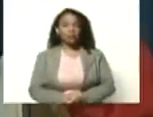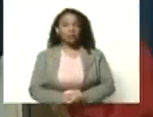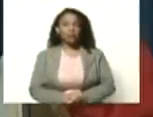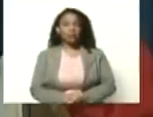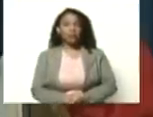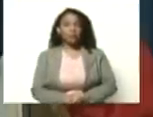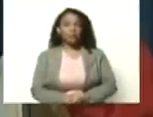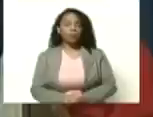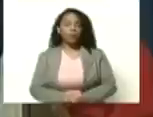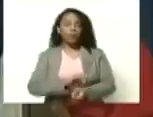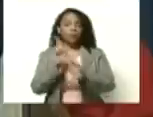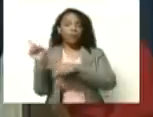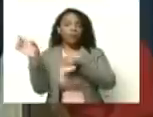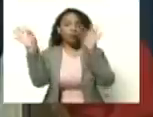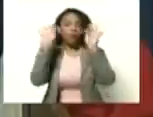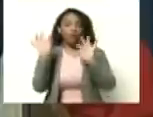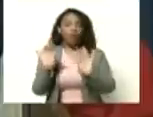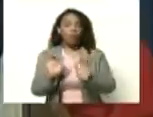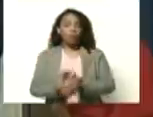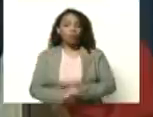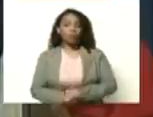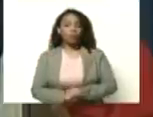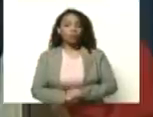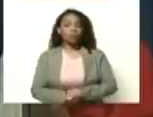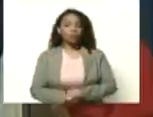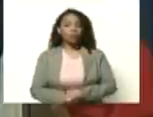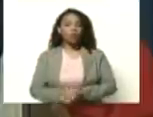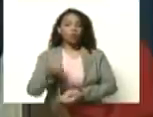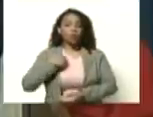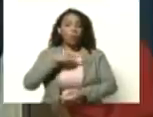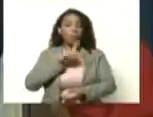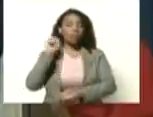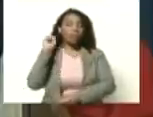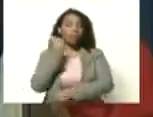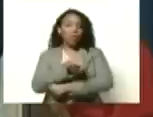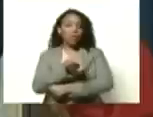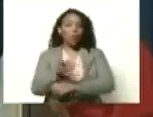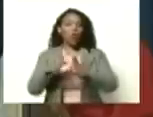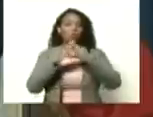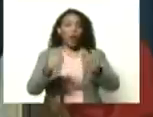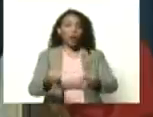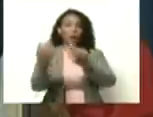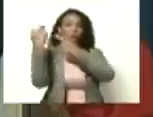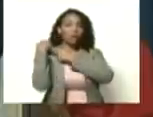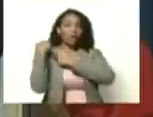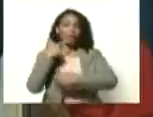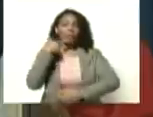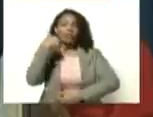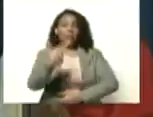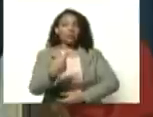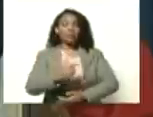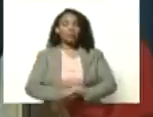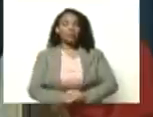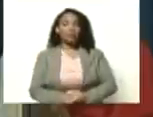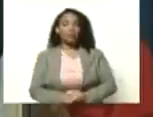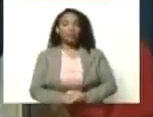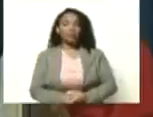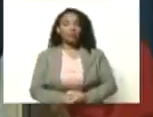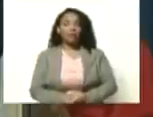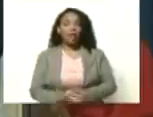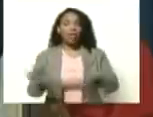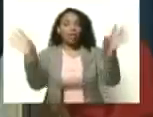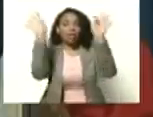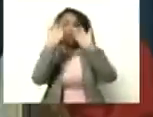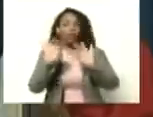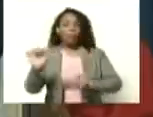en tal sentido debo con toda la responsabilidad decir que de manera